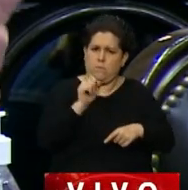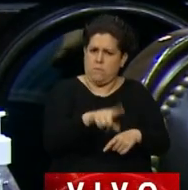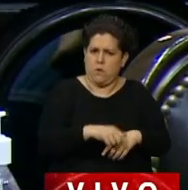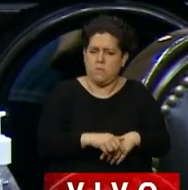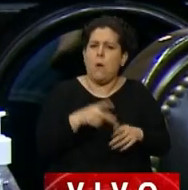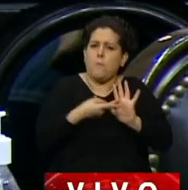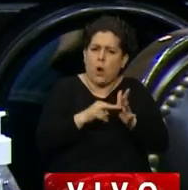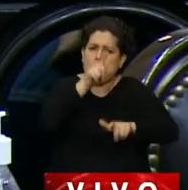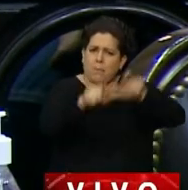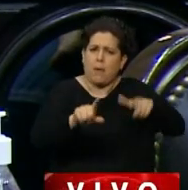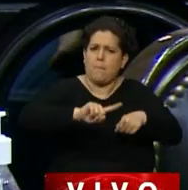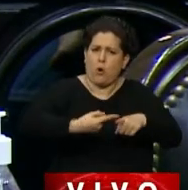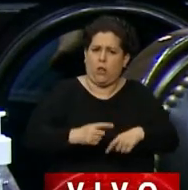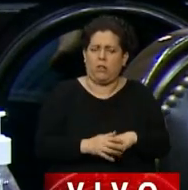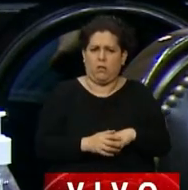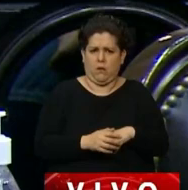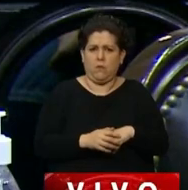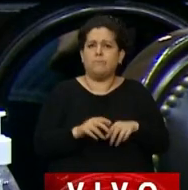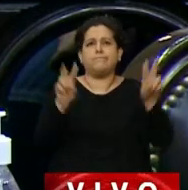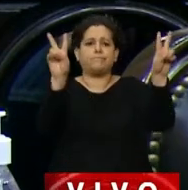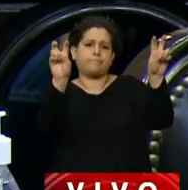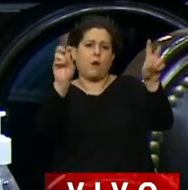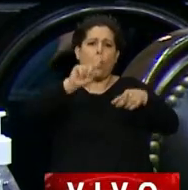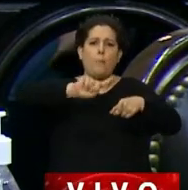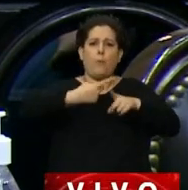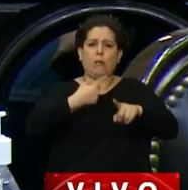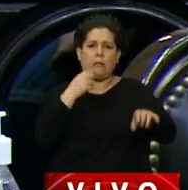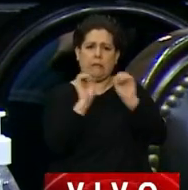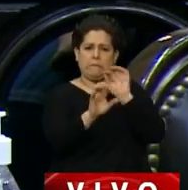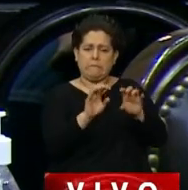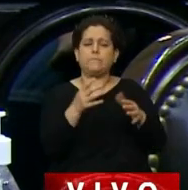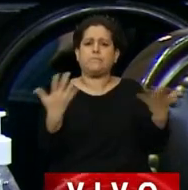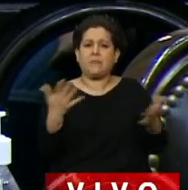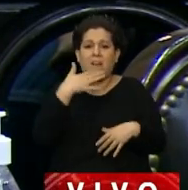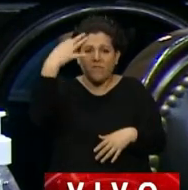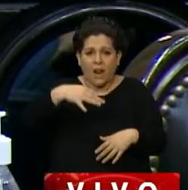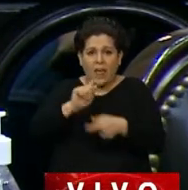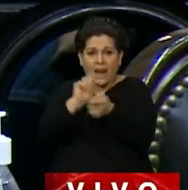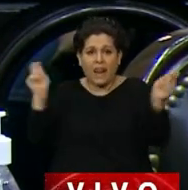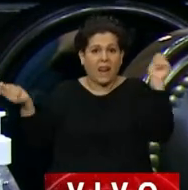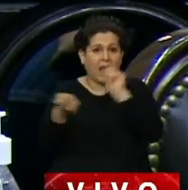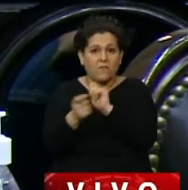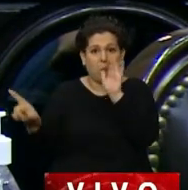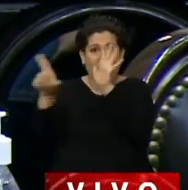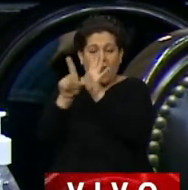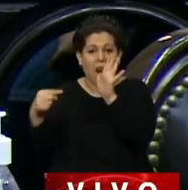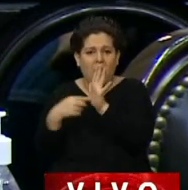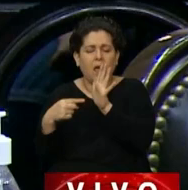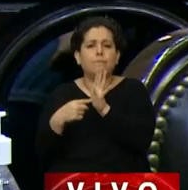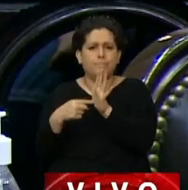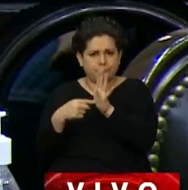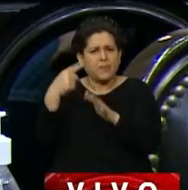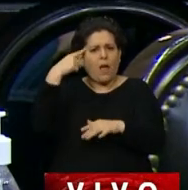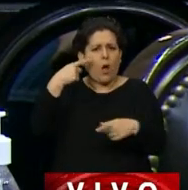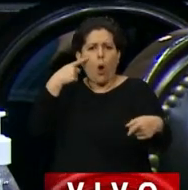los políticos, de la tan bastardeada política. Y la verdad es que esta reforma está en cabeza y pensada para